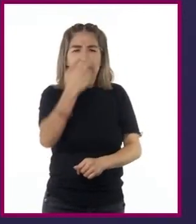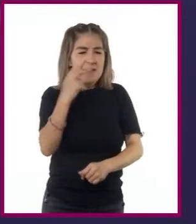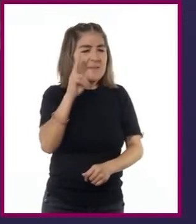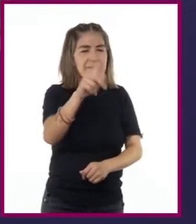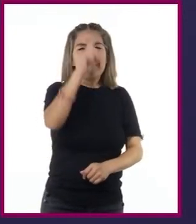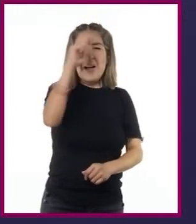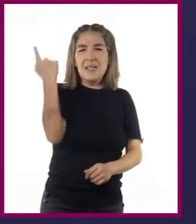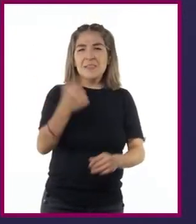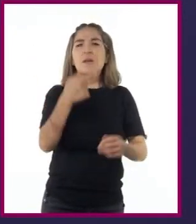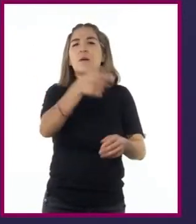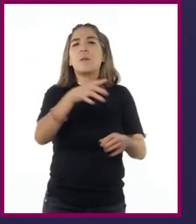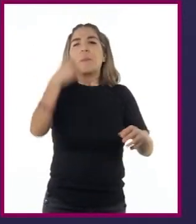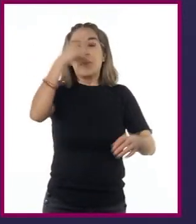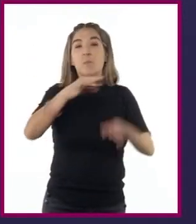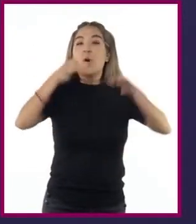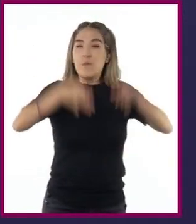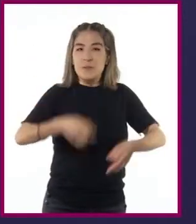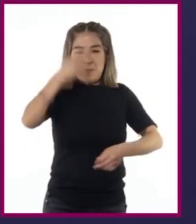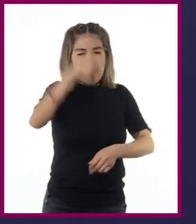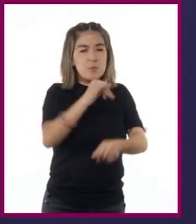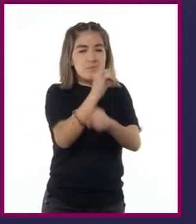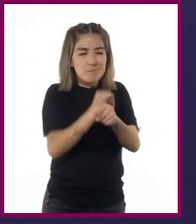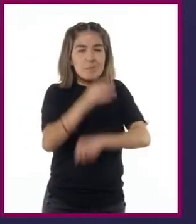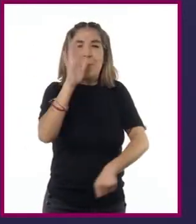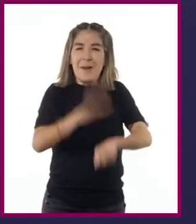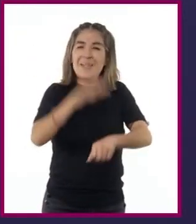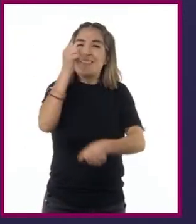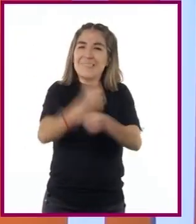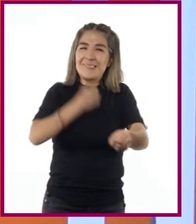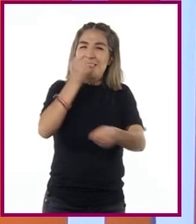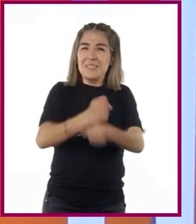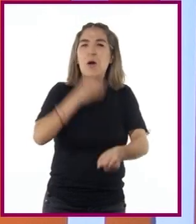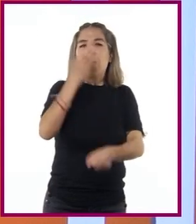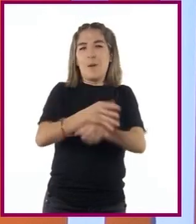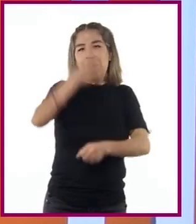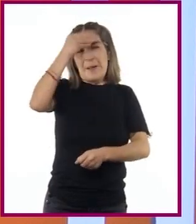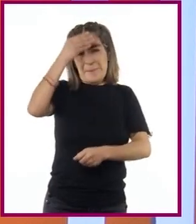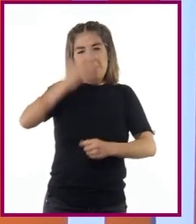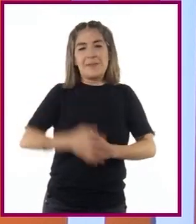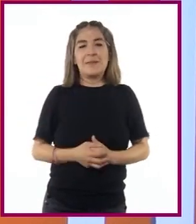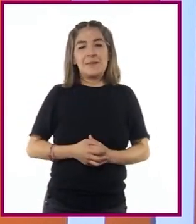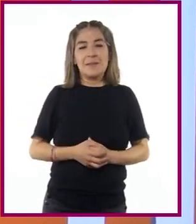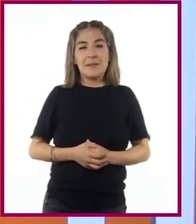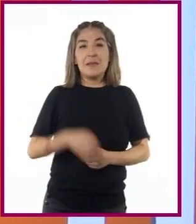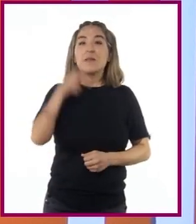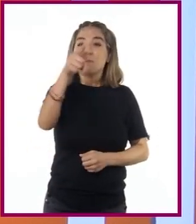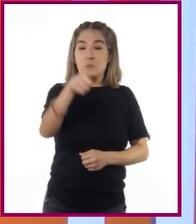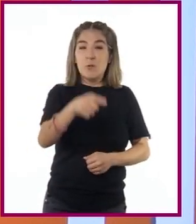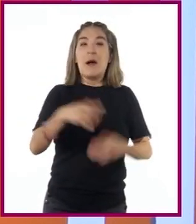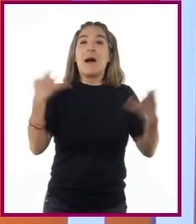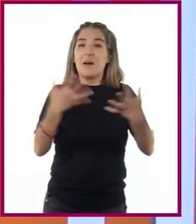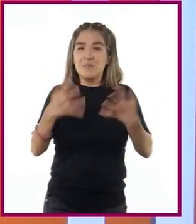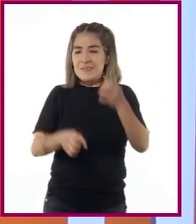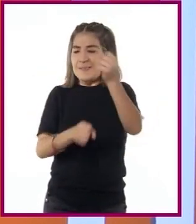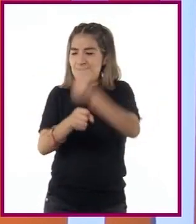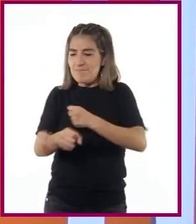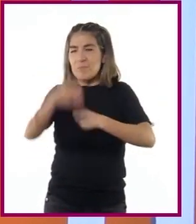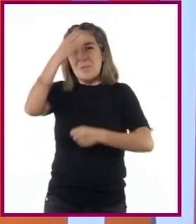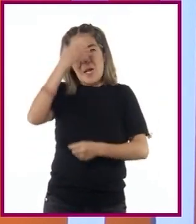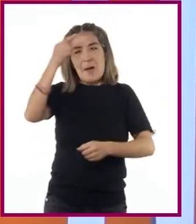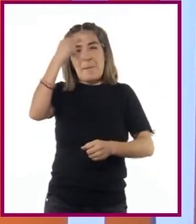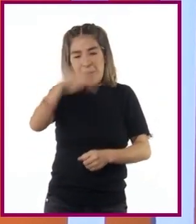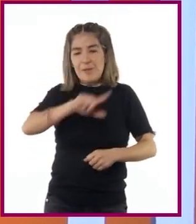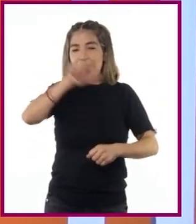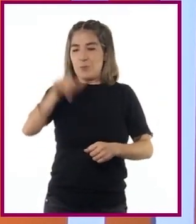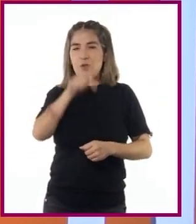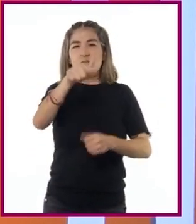internet autorizados para fortalecer lo aprendido. La práctica les brindará